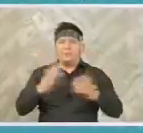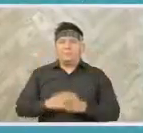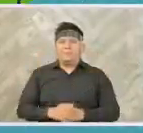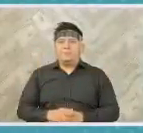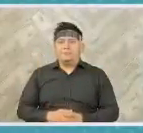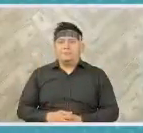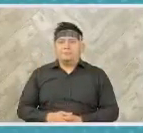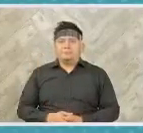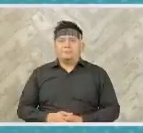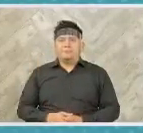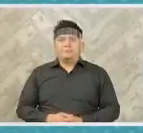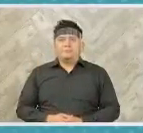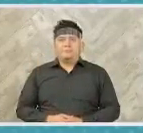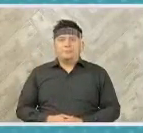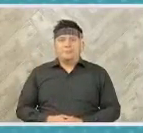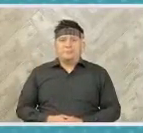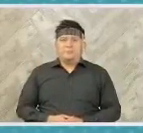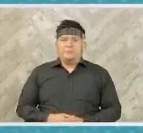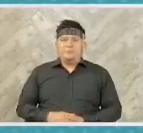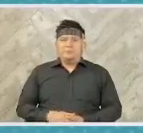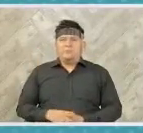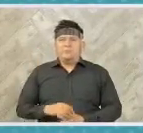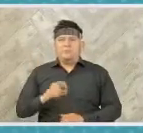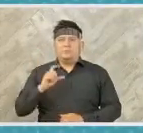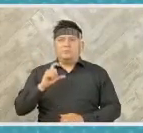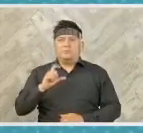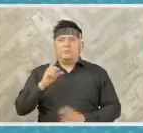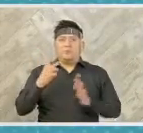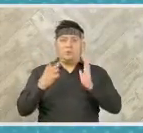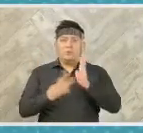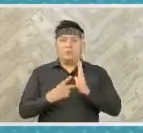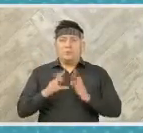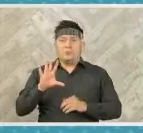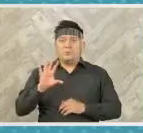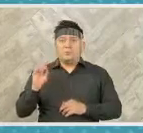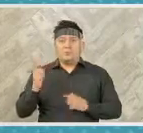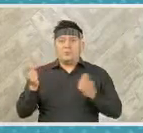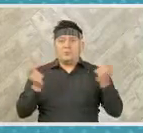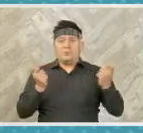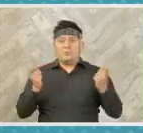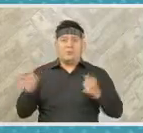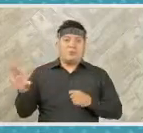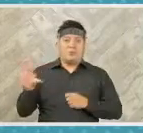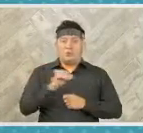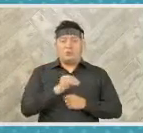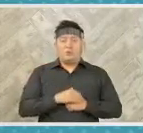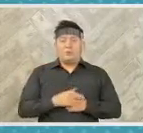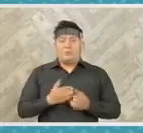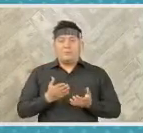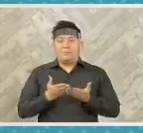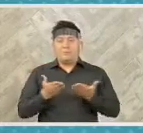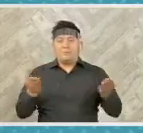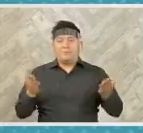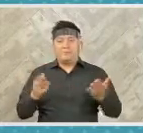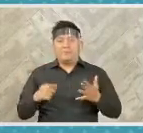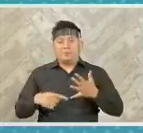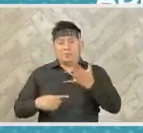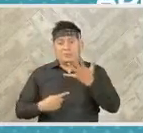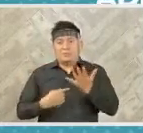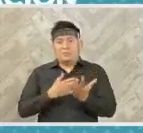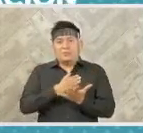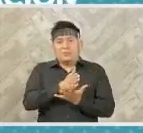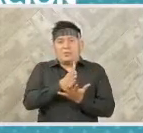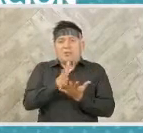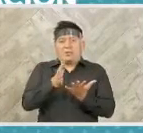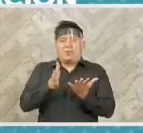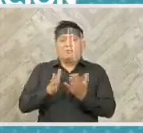El Plan de Desarrollo Cúcuta 2050 Estrategia de Todos está conformado por 6 líneas